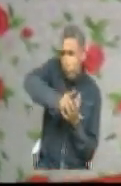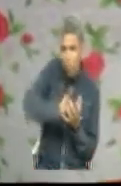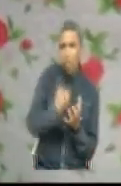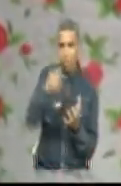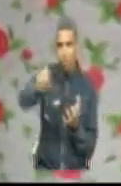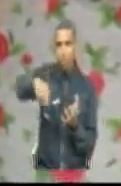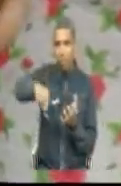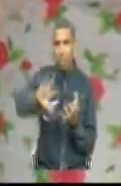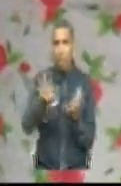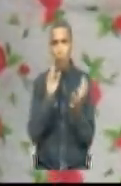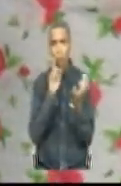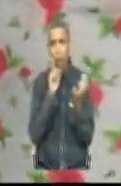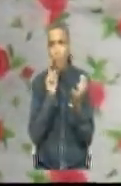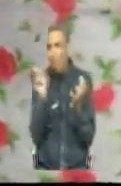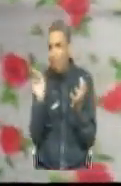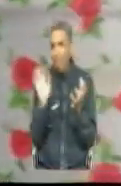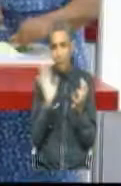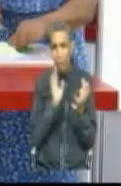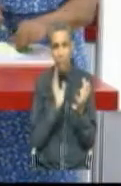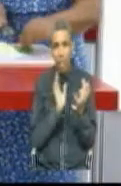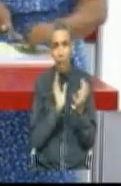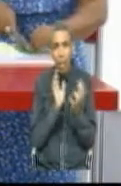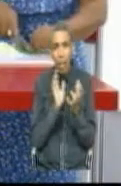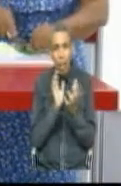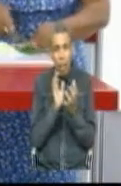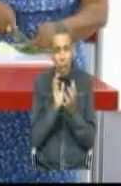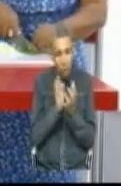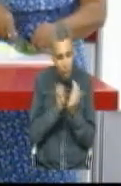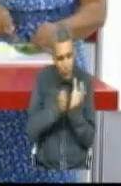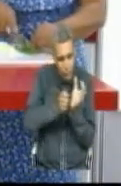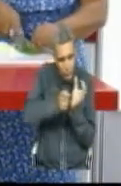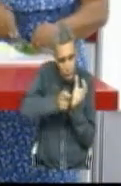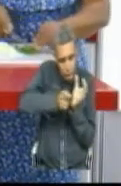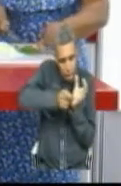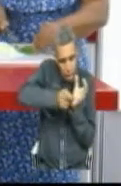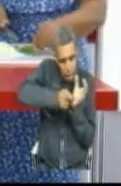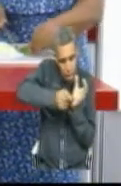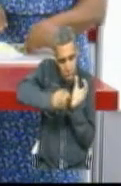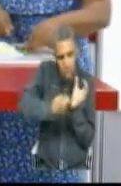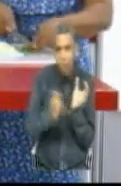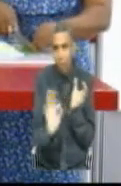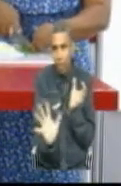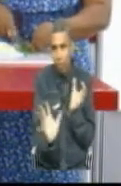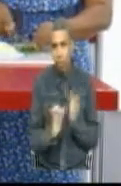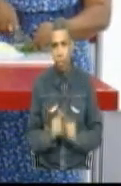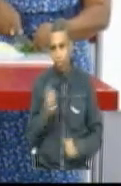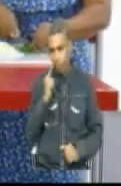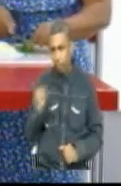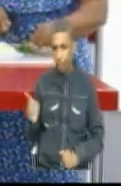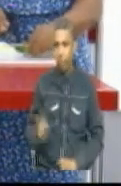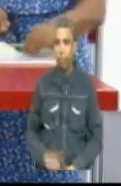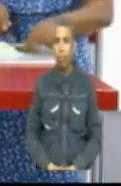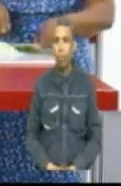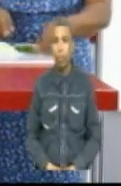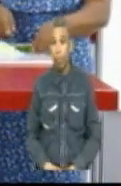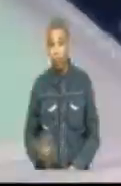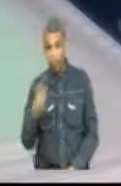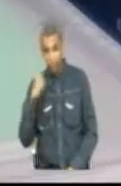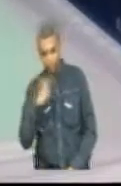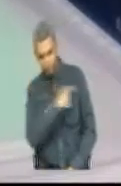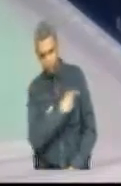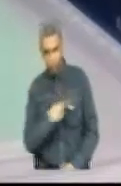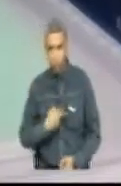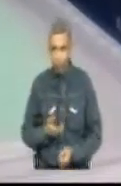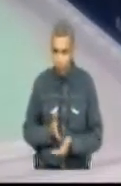este ángulo y ya la cebolla la podemos trabar totalmente ya christina en estos momentos estás cortando súper es el